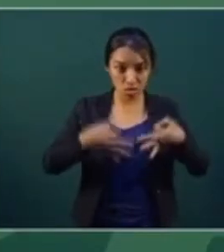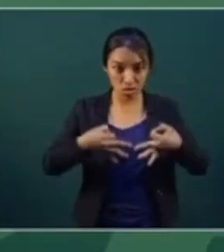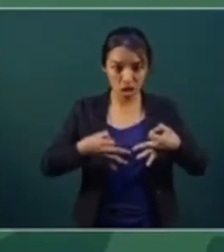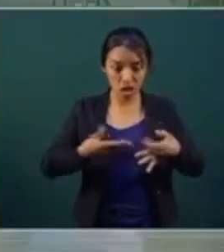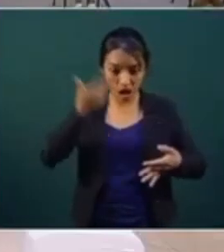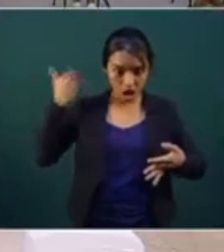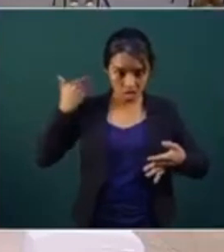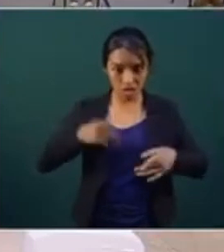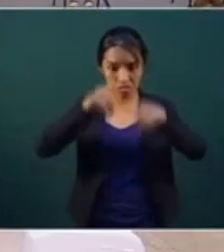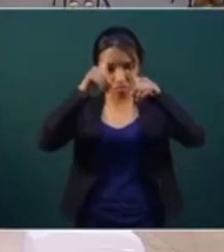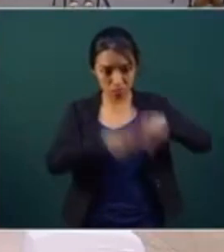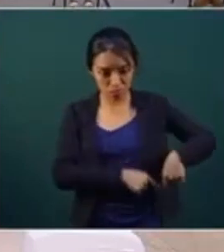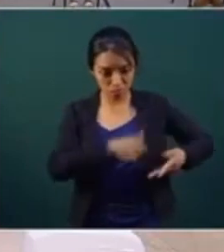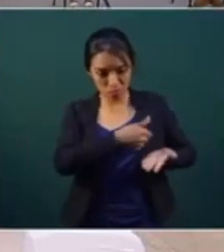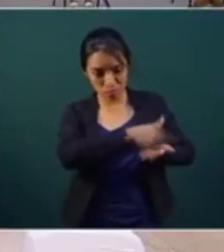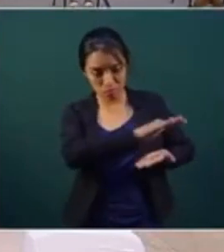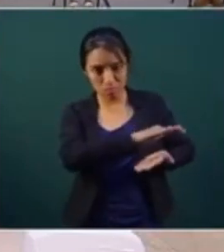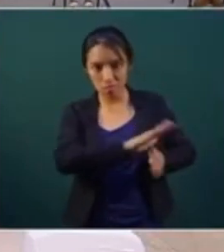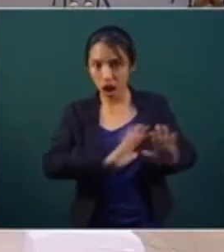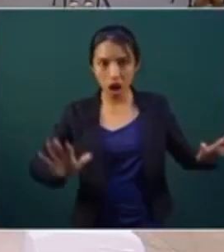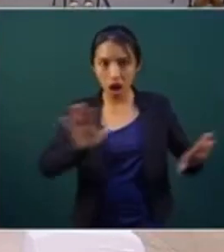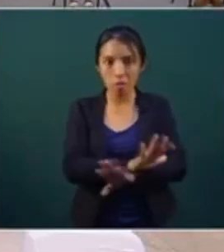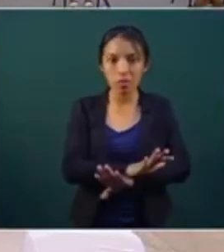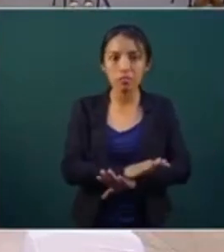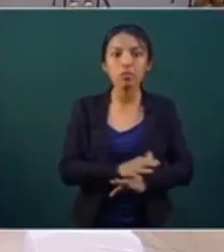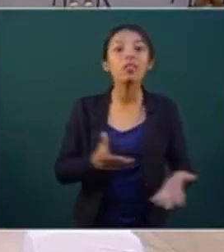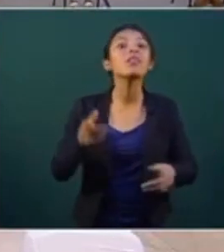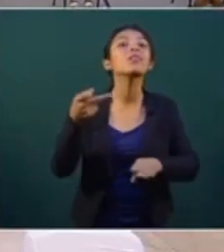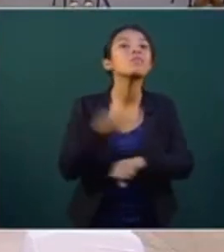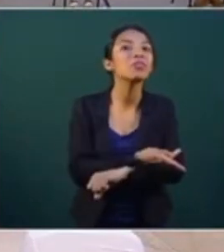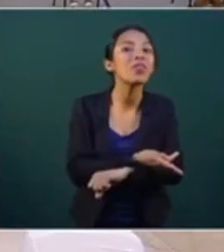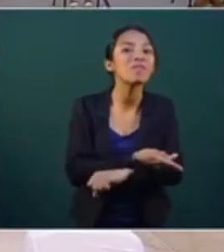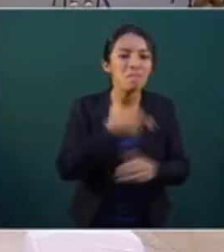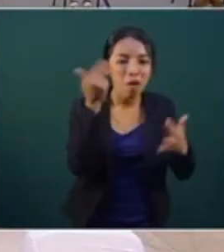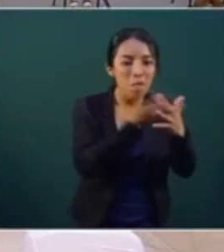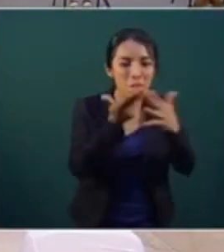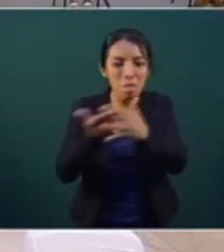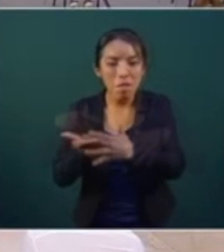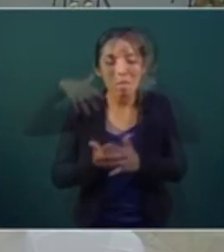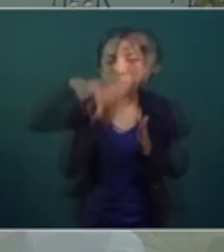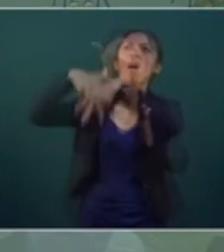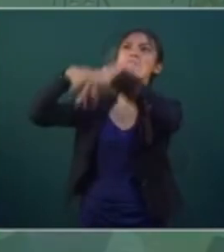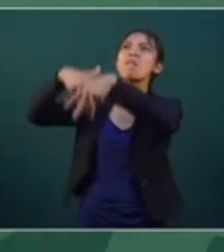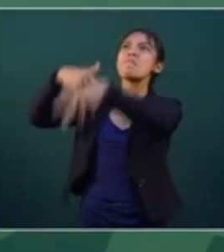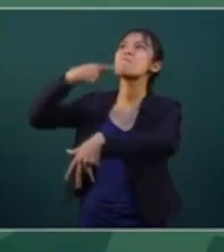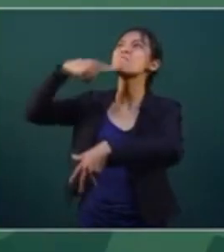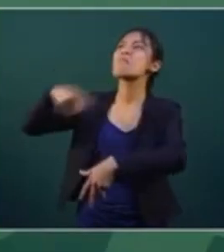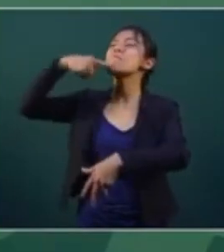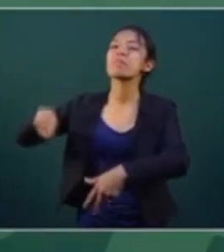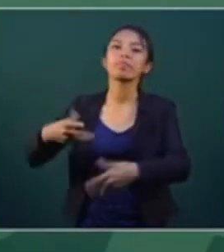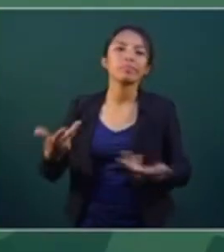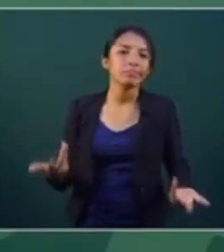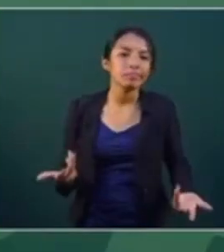bajó y se redujo el número de homicidios, el número de secuestros.